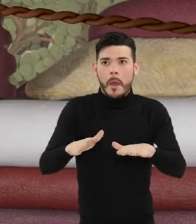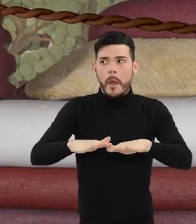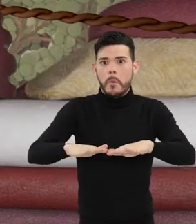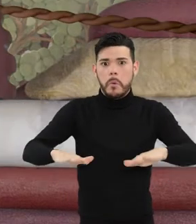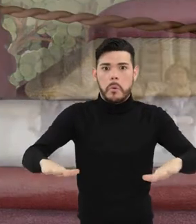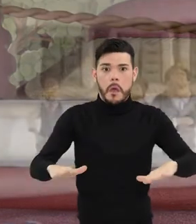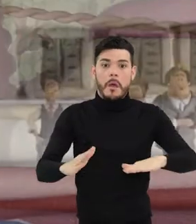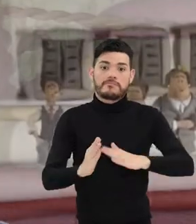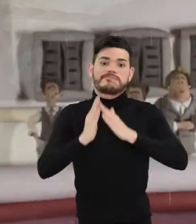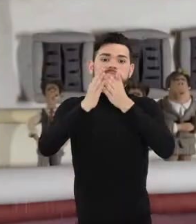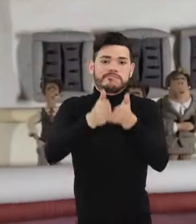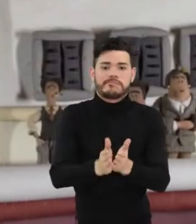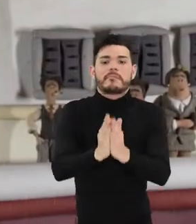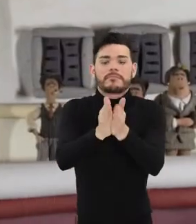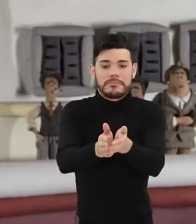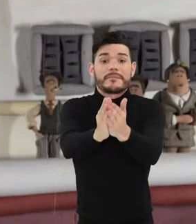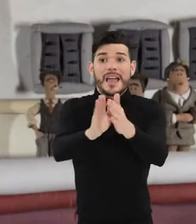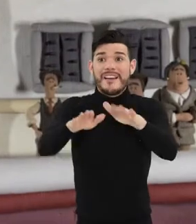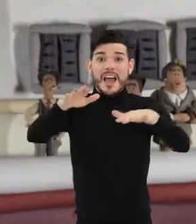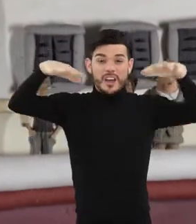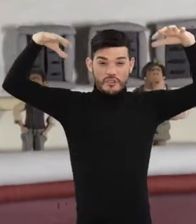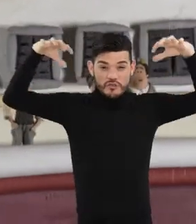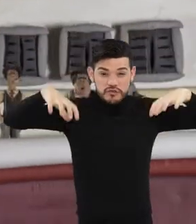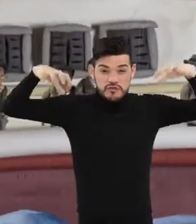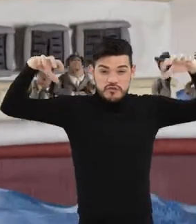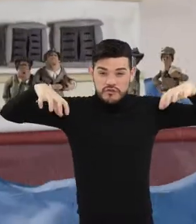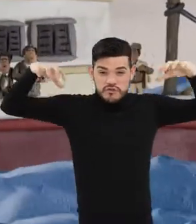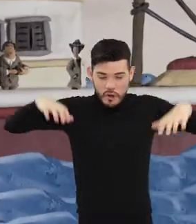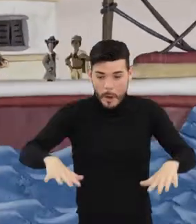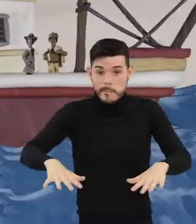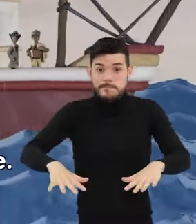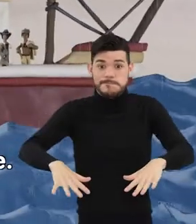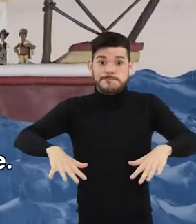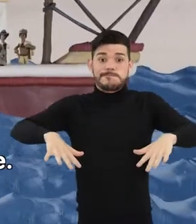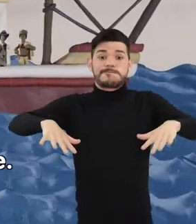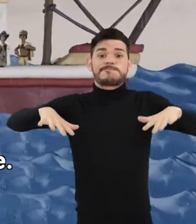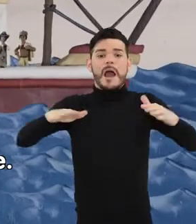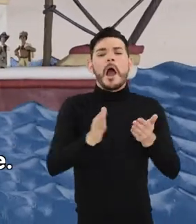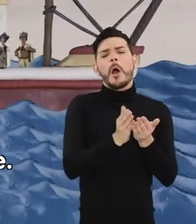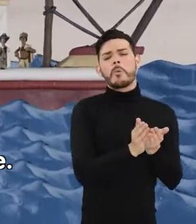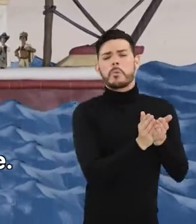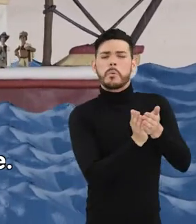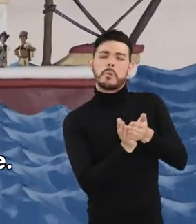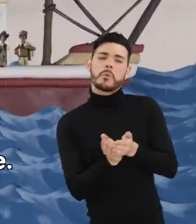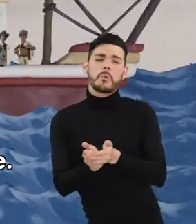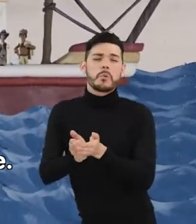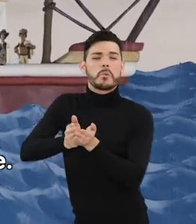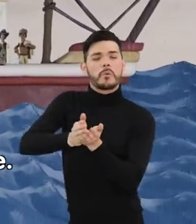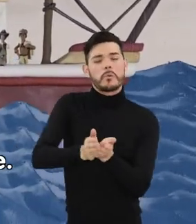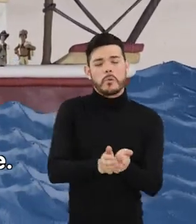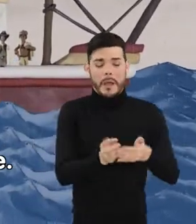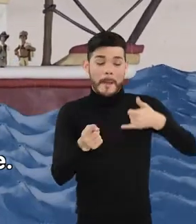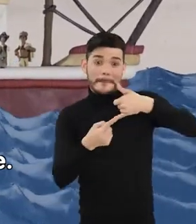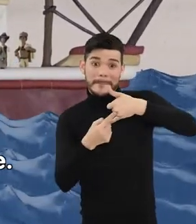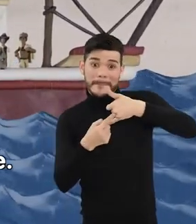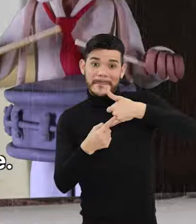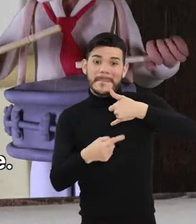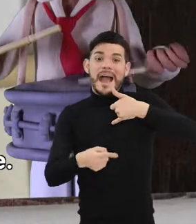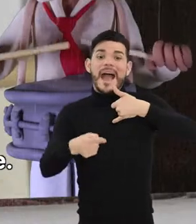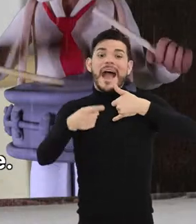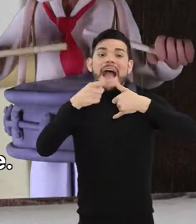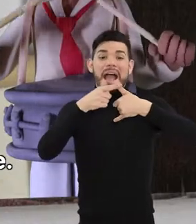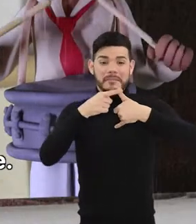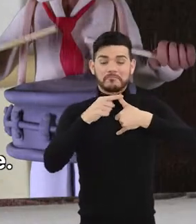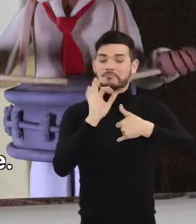torrentoso. En épocas de lluvia, cuando el caudal del río aumentaba, el viaje del interior del país a la costa se hacía